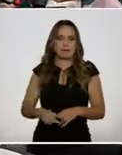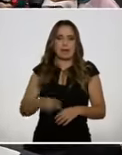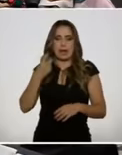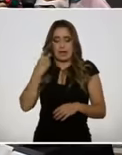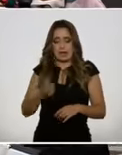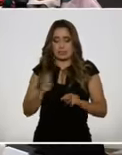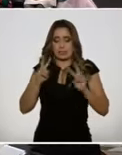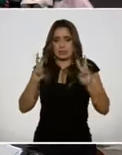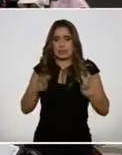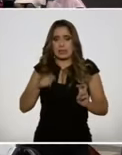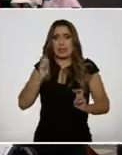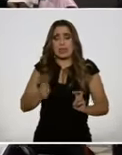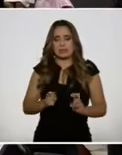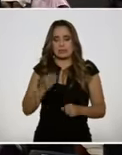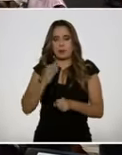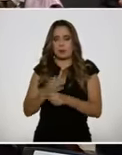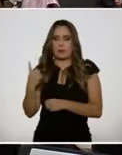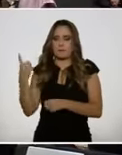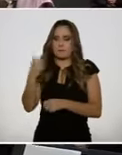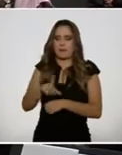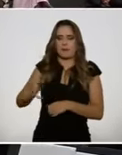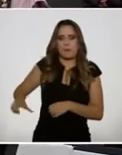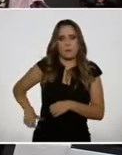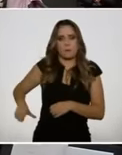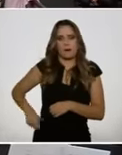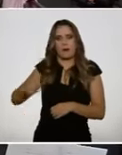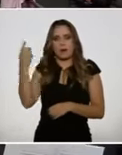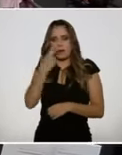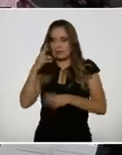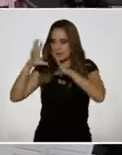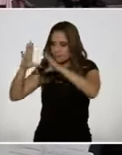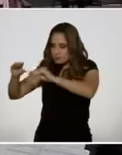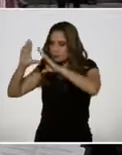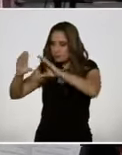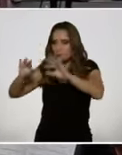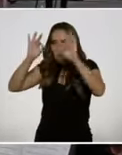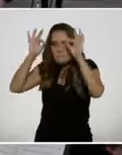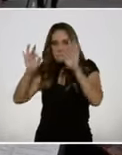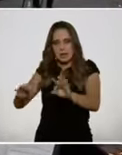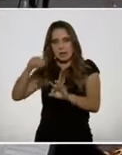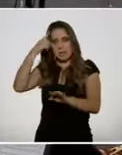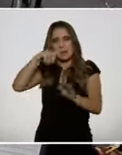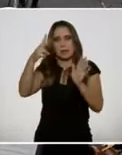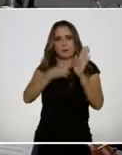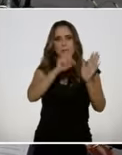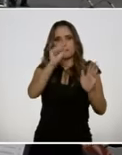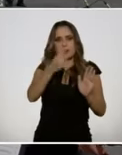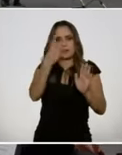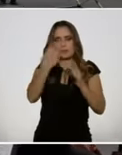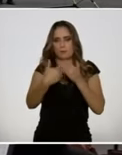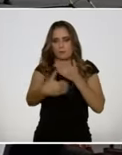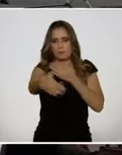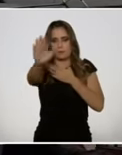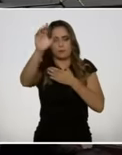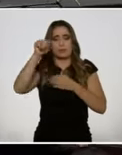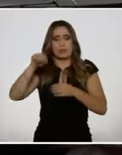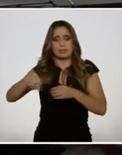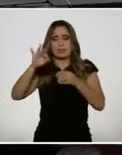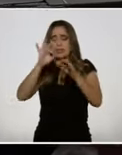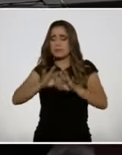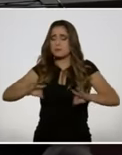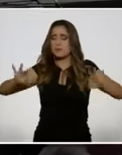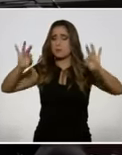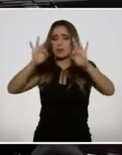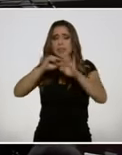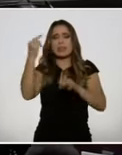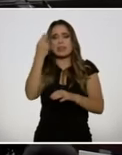acciones esenciales de este nuevo gobierno, implementándose en el ciclo escolar 2021, y que tiene como prioridad